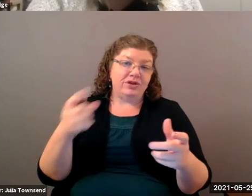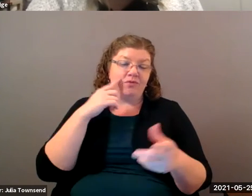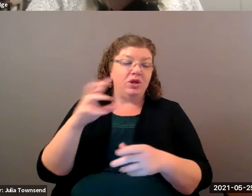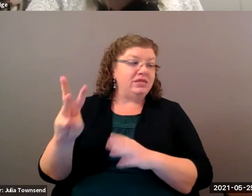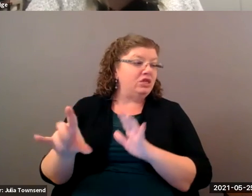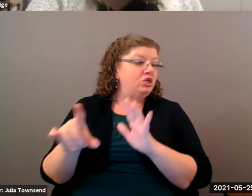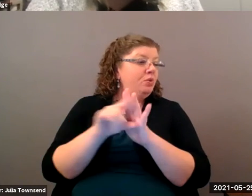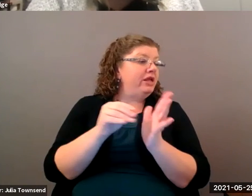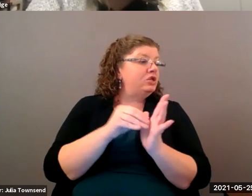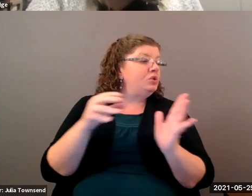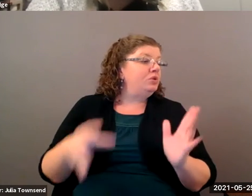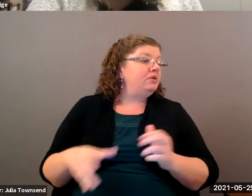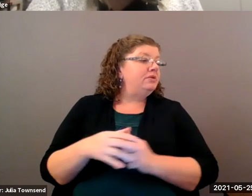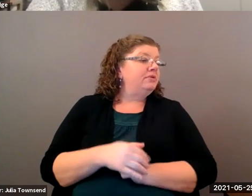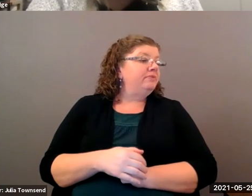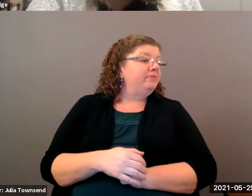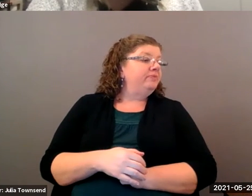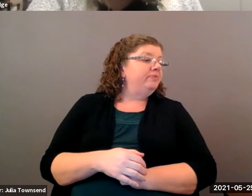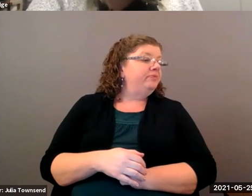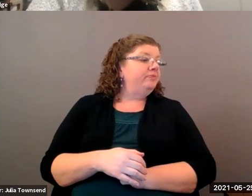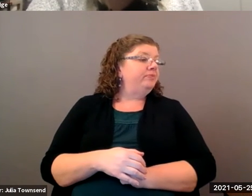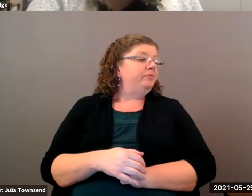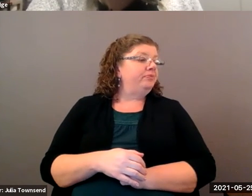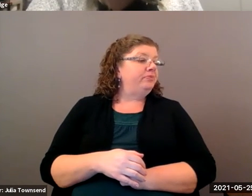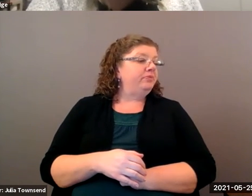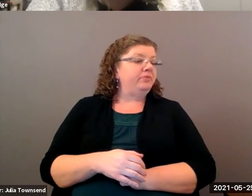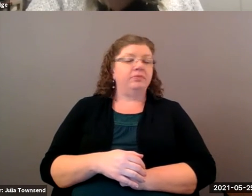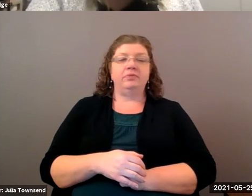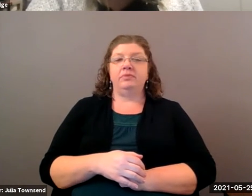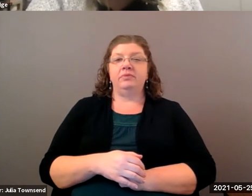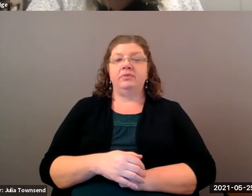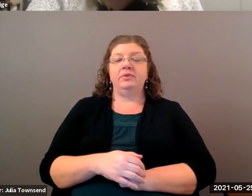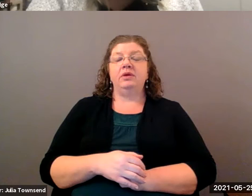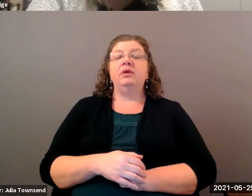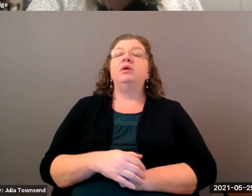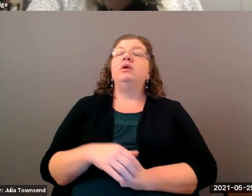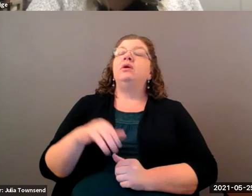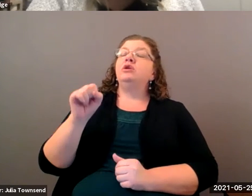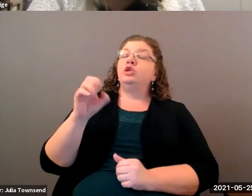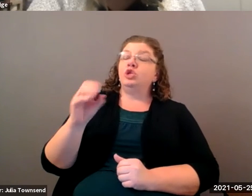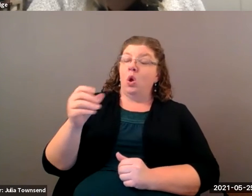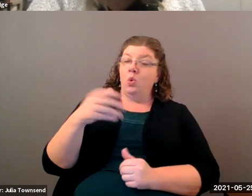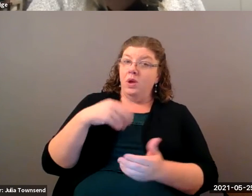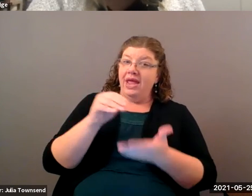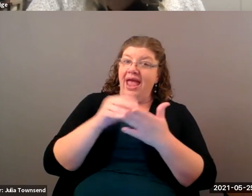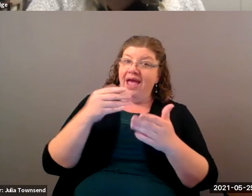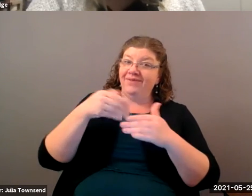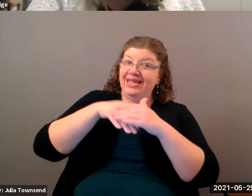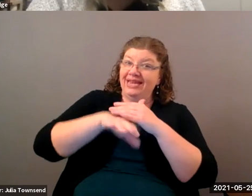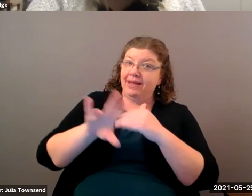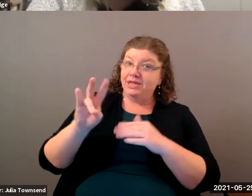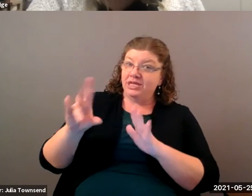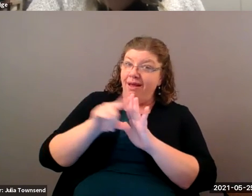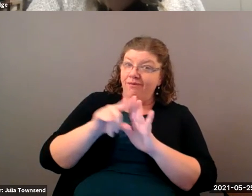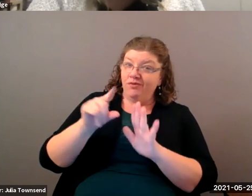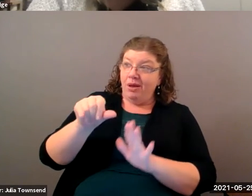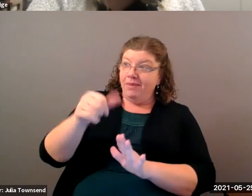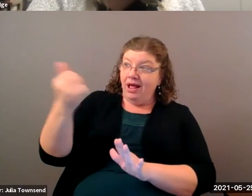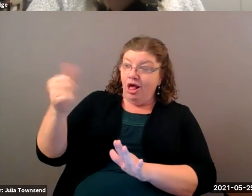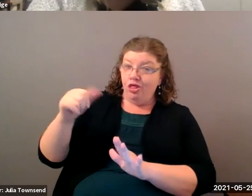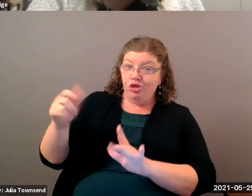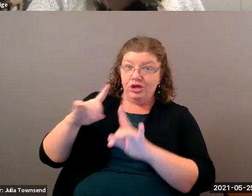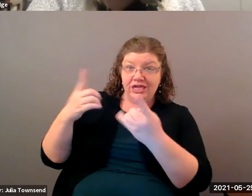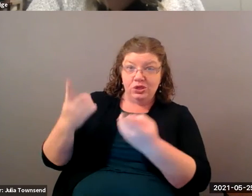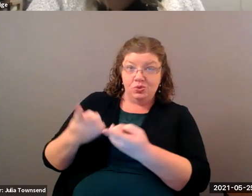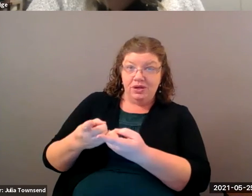informar los esfuerzos de comunicación, especialmente los estudiantes de sexto grado. Entonces, tenemos